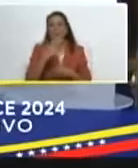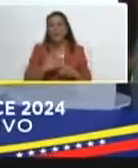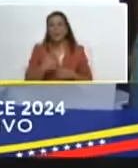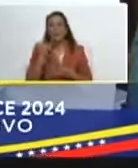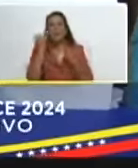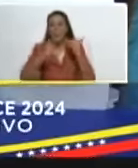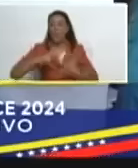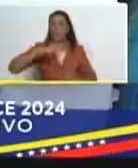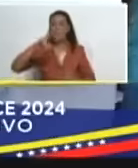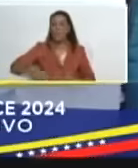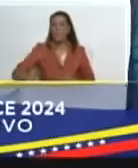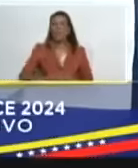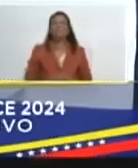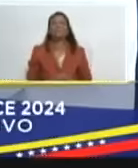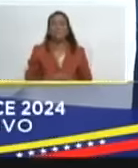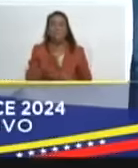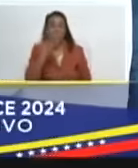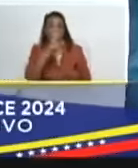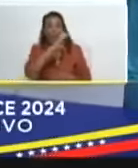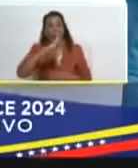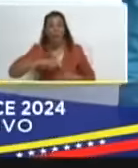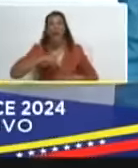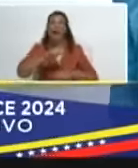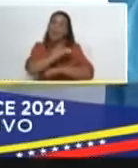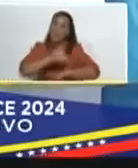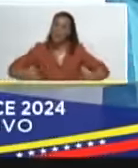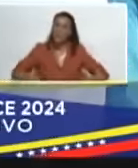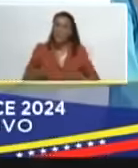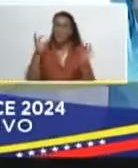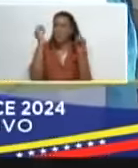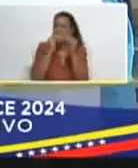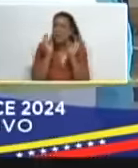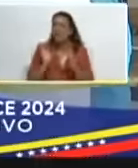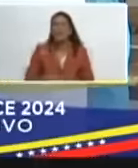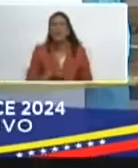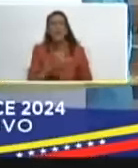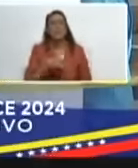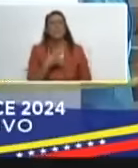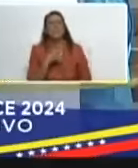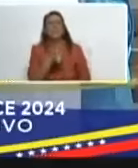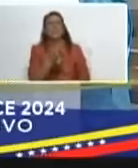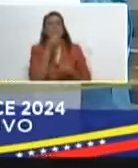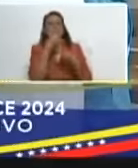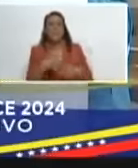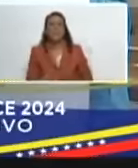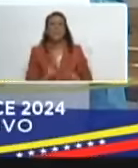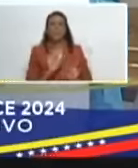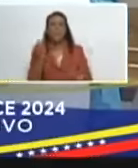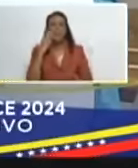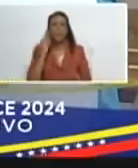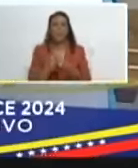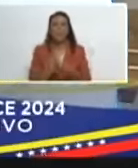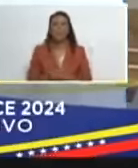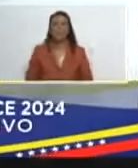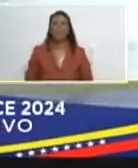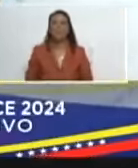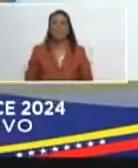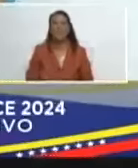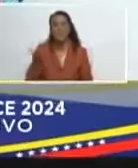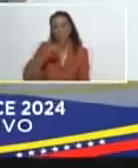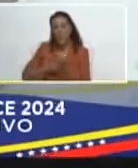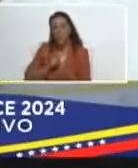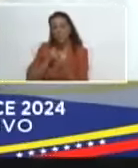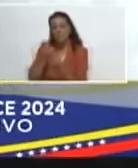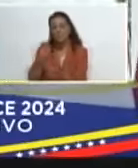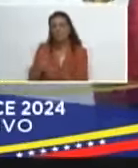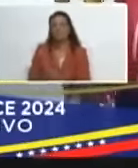trabalhão? Mucho trabalhão. Estamos en portuguesa. Estamos portuguesa. ¿Y usted cómo se siente? Muy bien de estar aquí con usted.